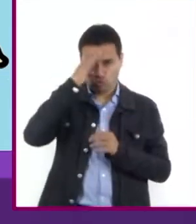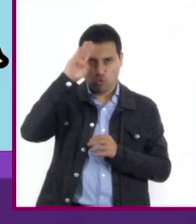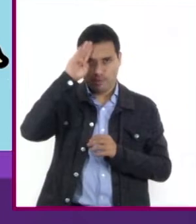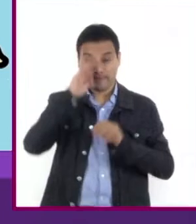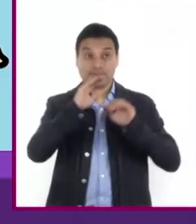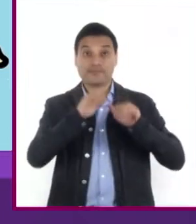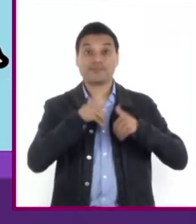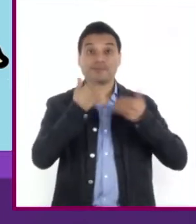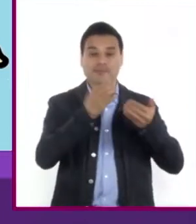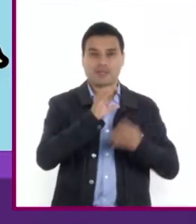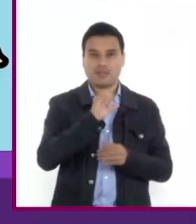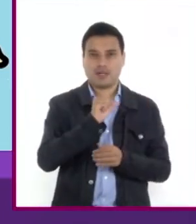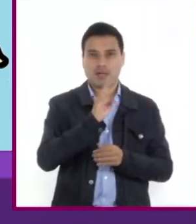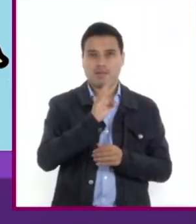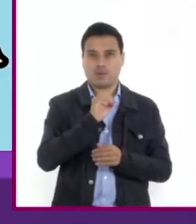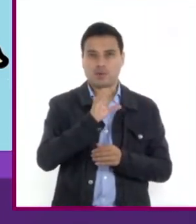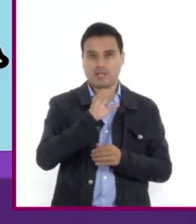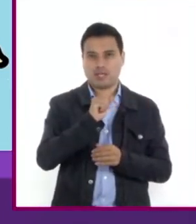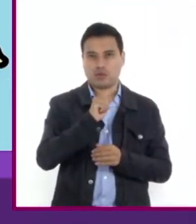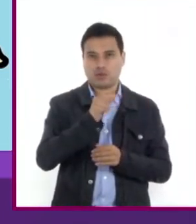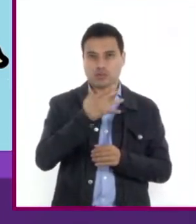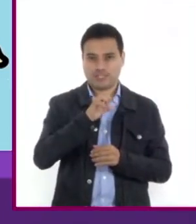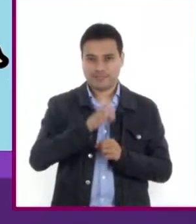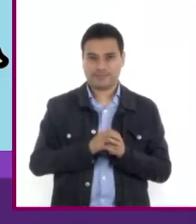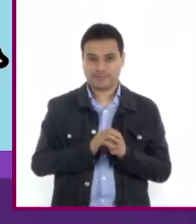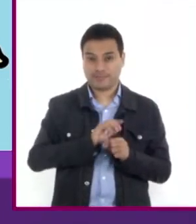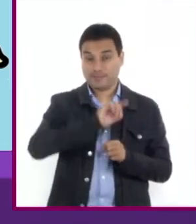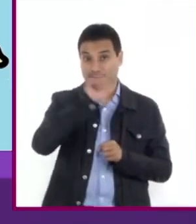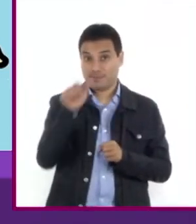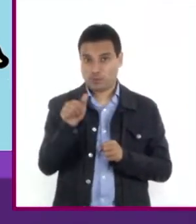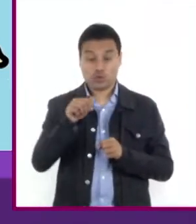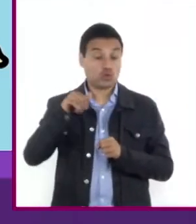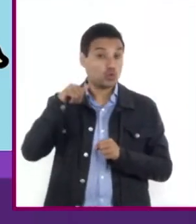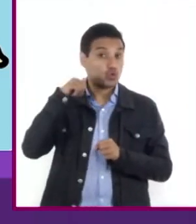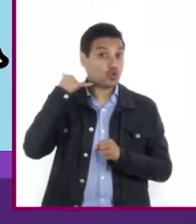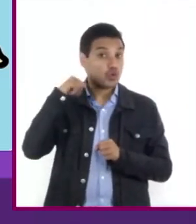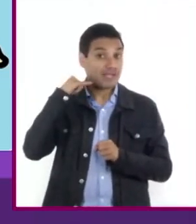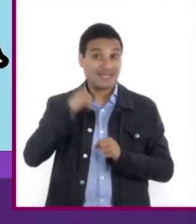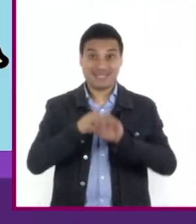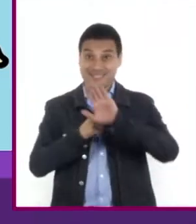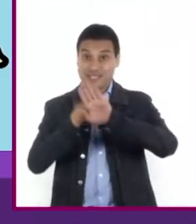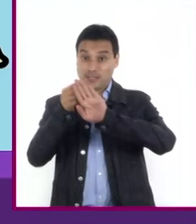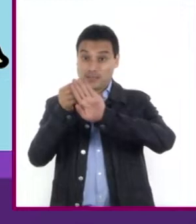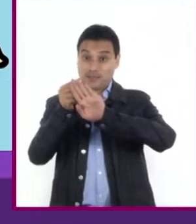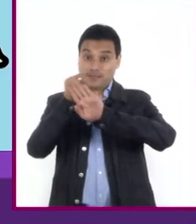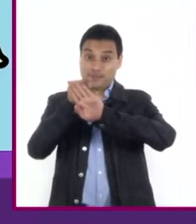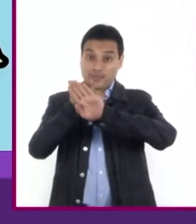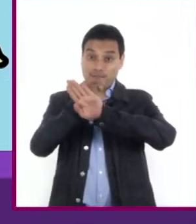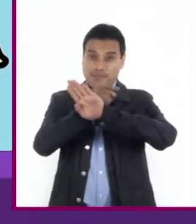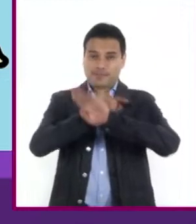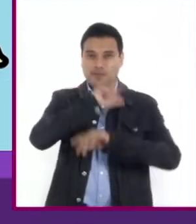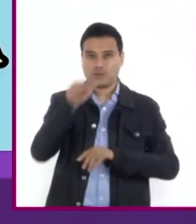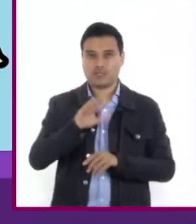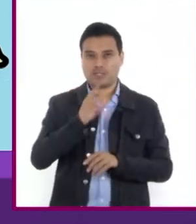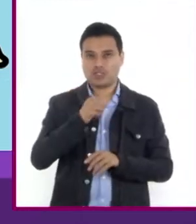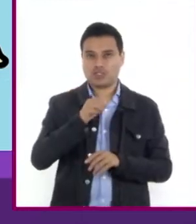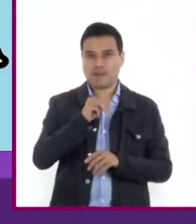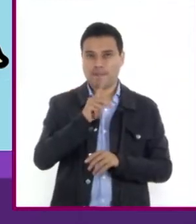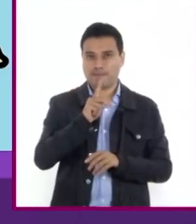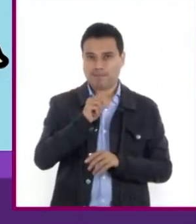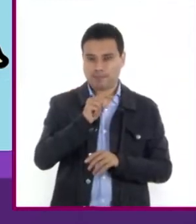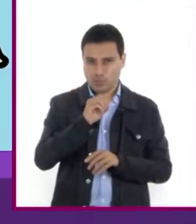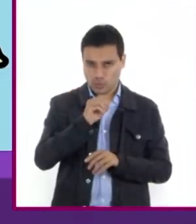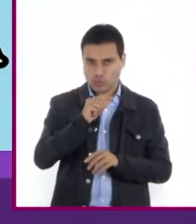Cabo Catoche, donde bordeó casi toda la península de Yucatán hasta llegar a Champotón y regresó